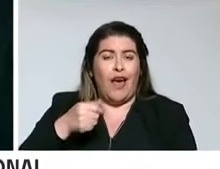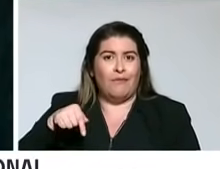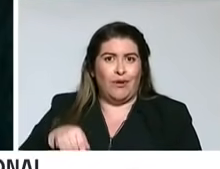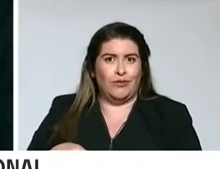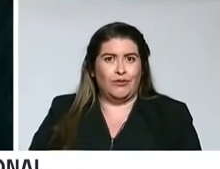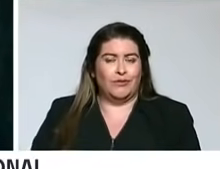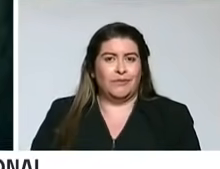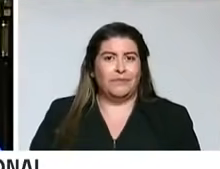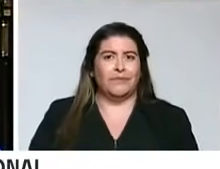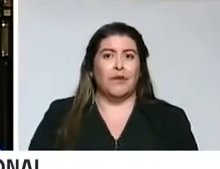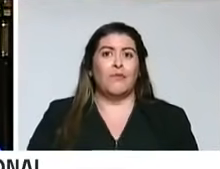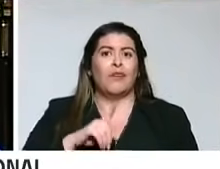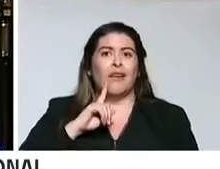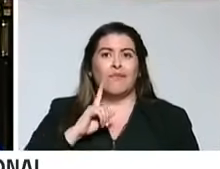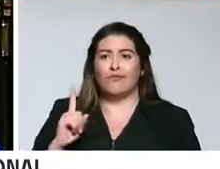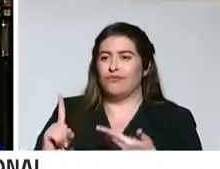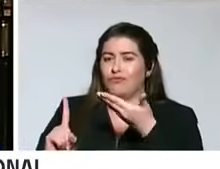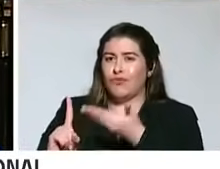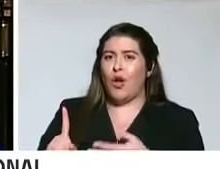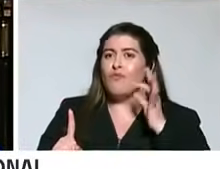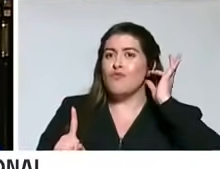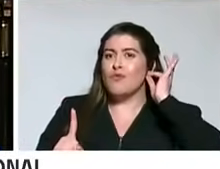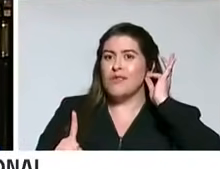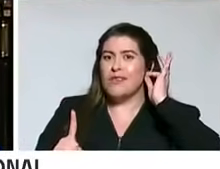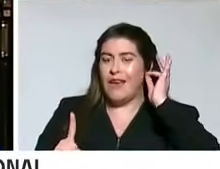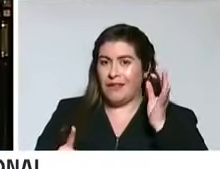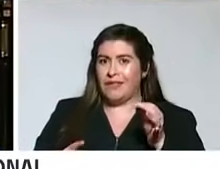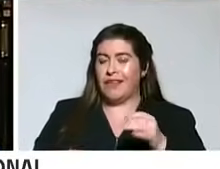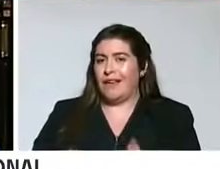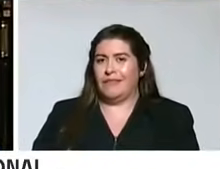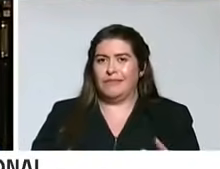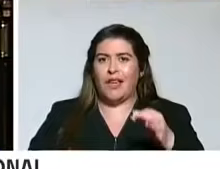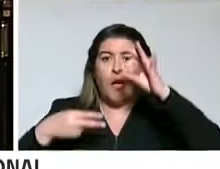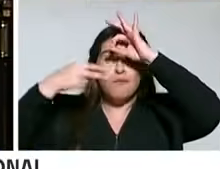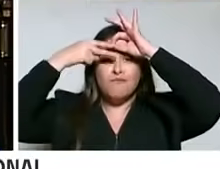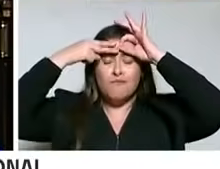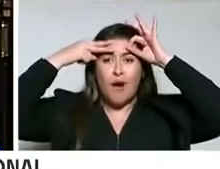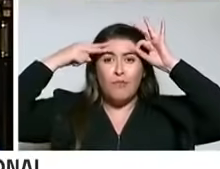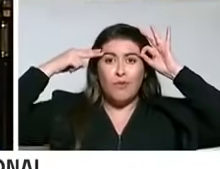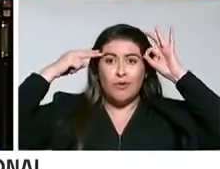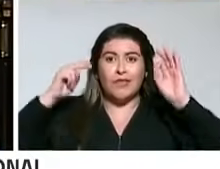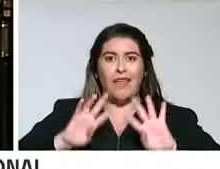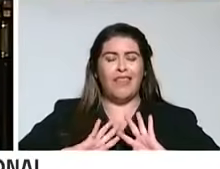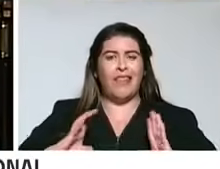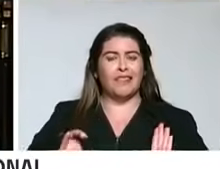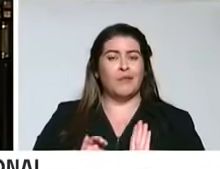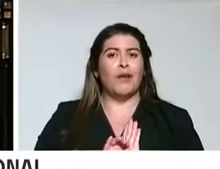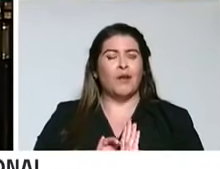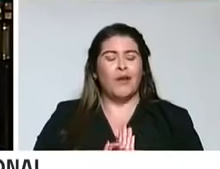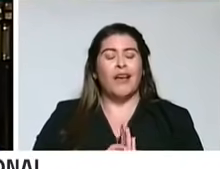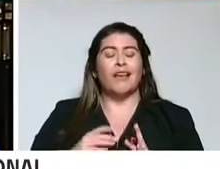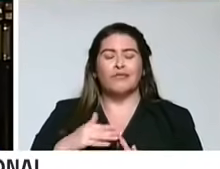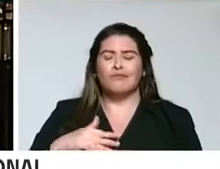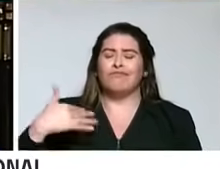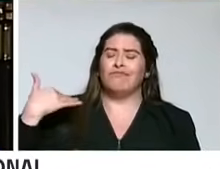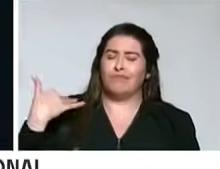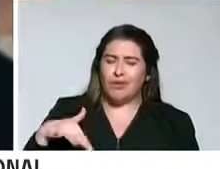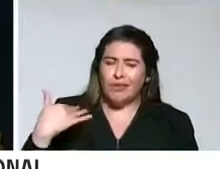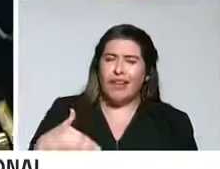por tener una mujer mapuche de presidenta de la Asamblea Constituyente. Me parece que eso es una gran señal.